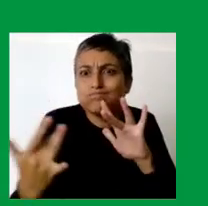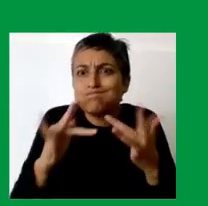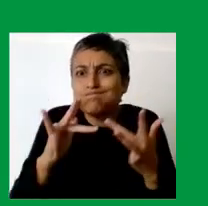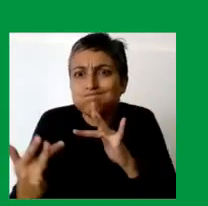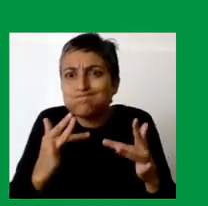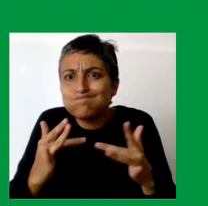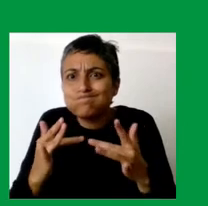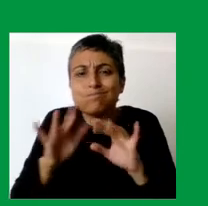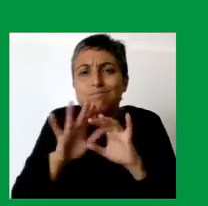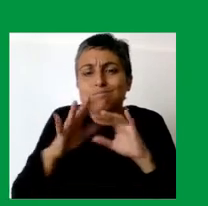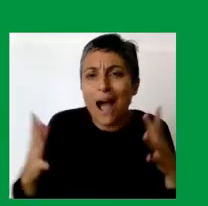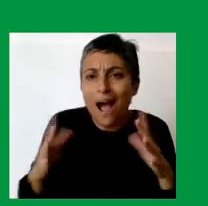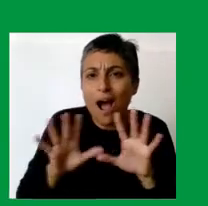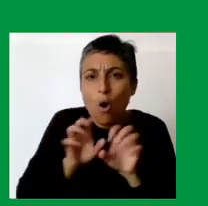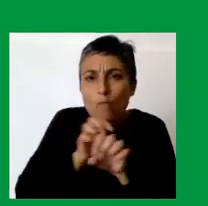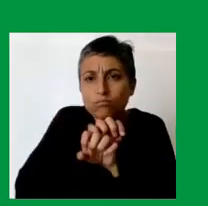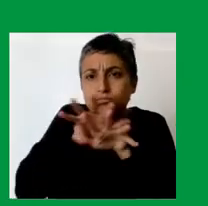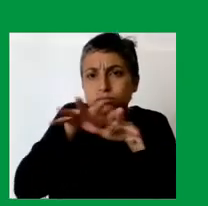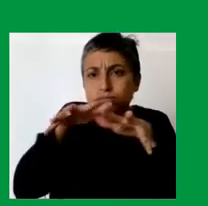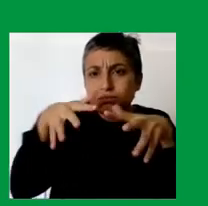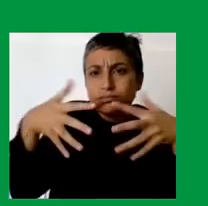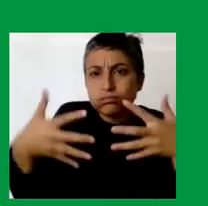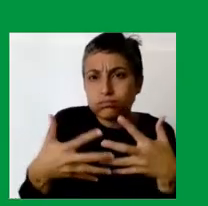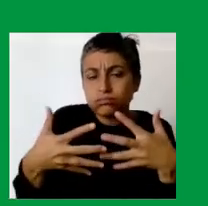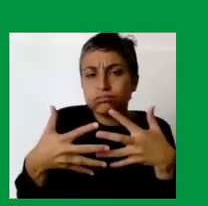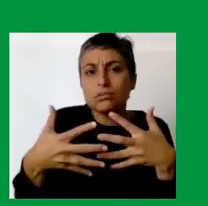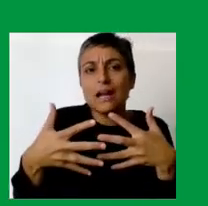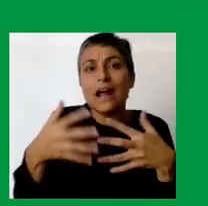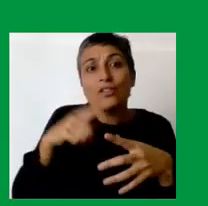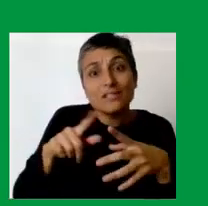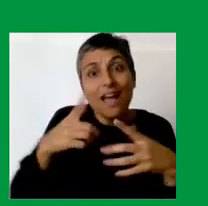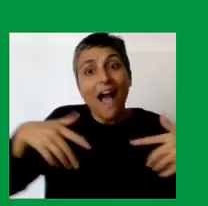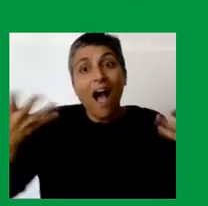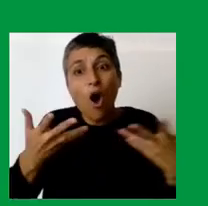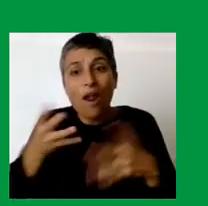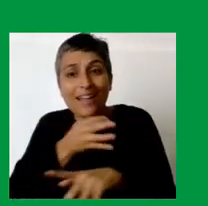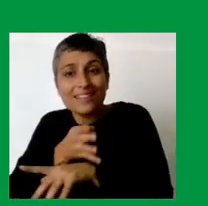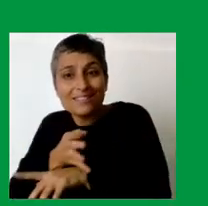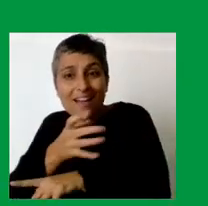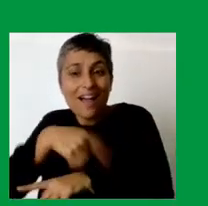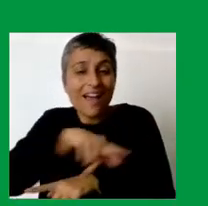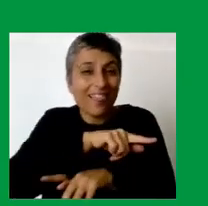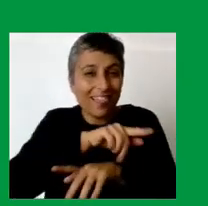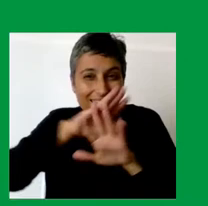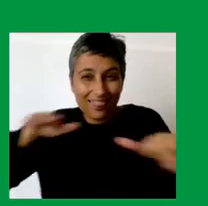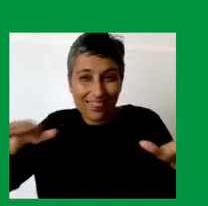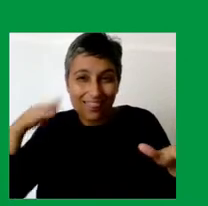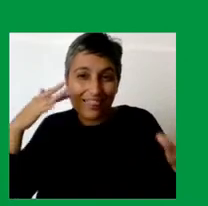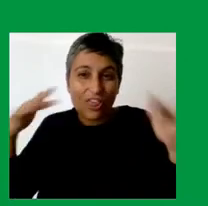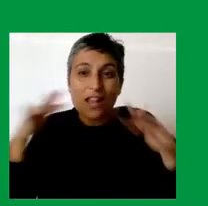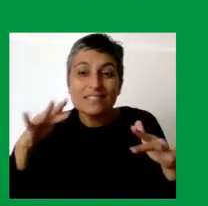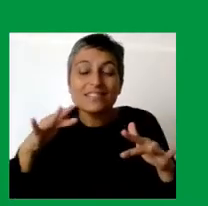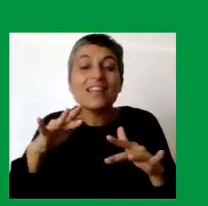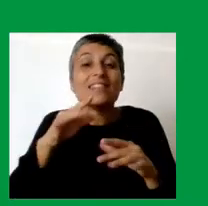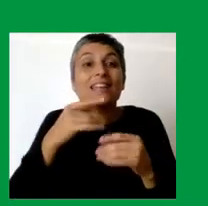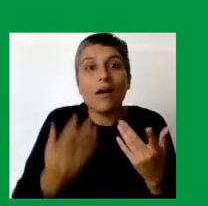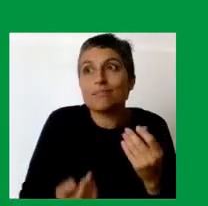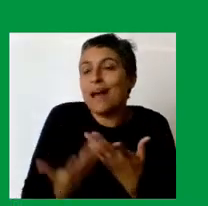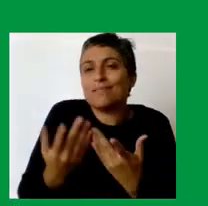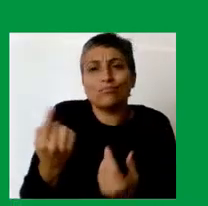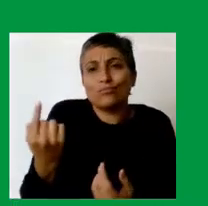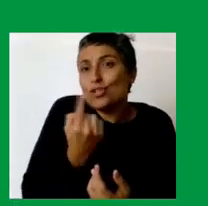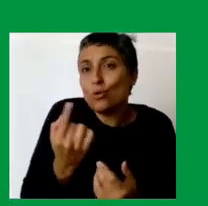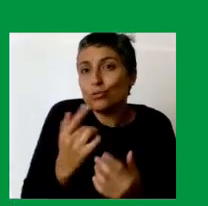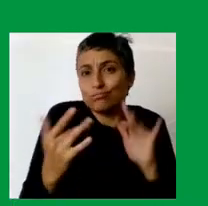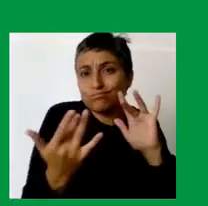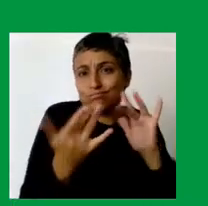ciudadanía global es tan importante. Estamos formando chicas y chicos que están ya conectados en segundos